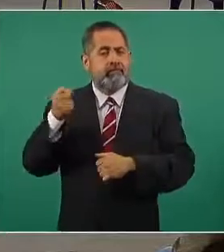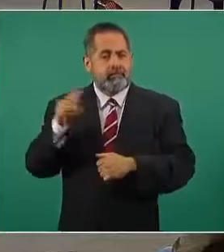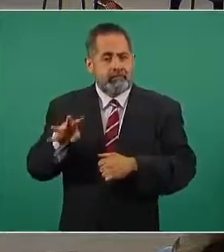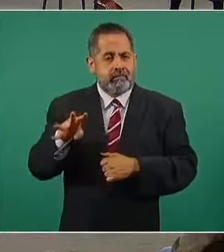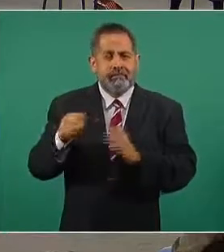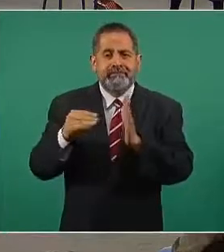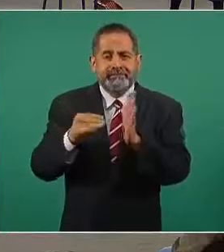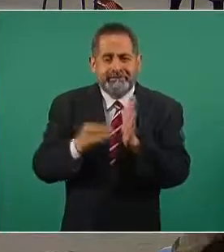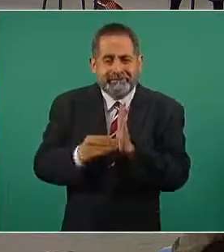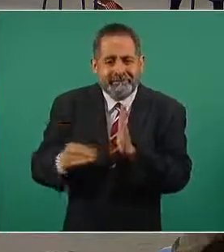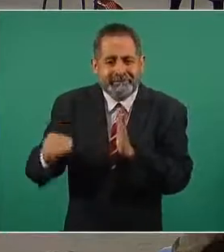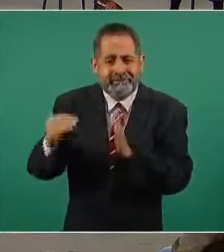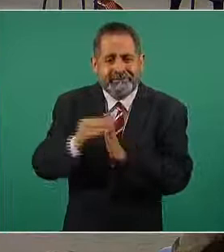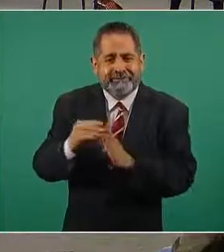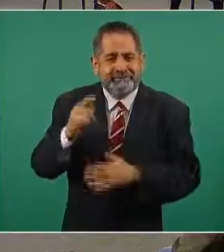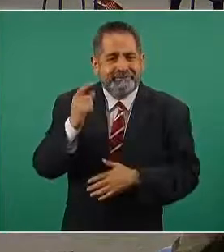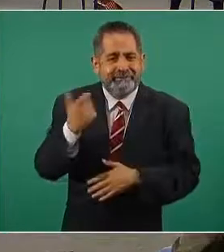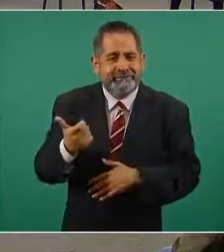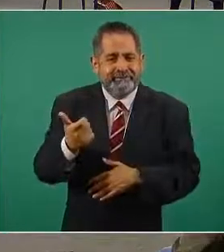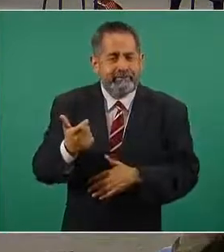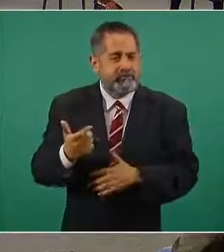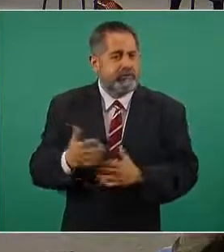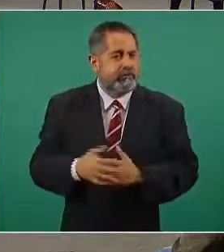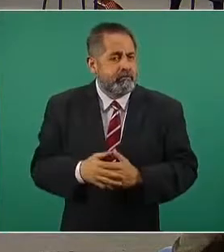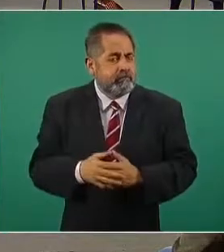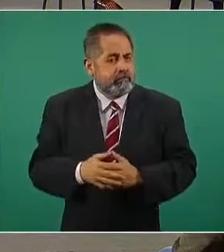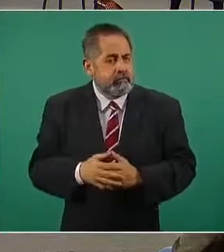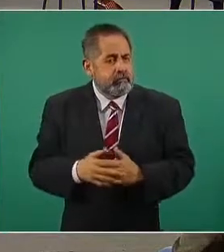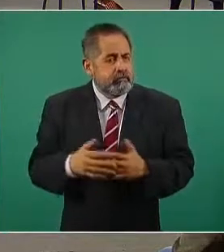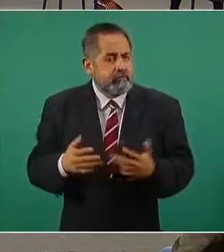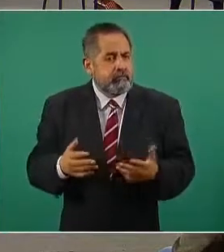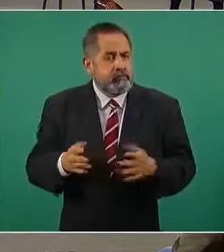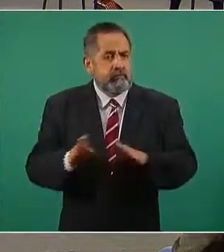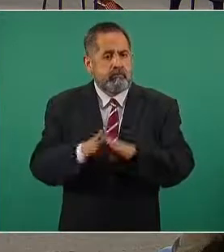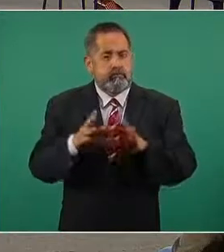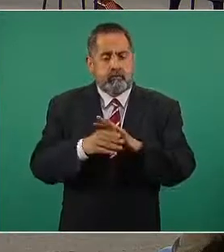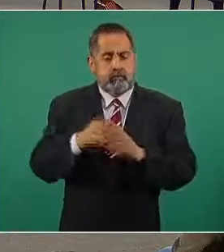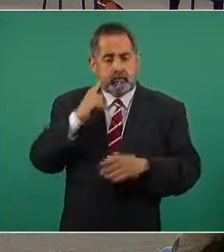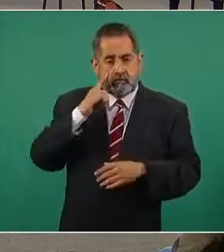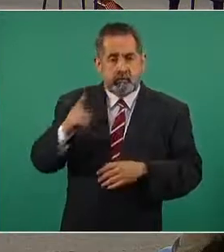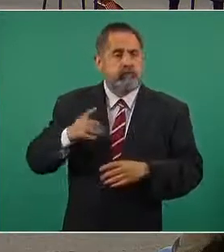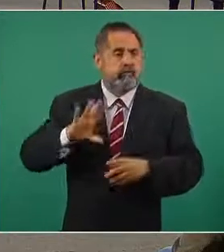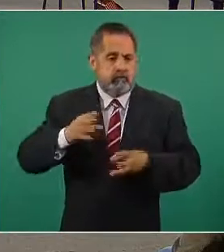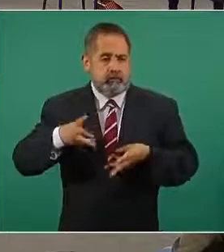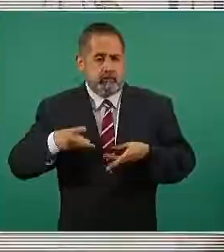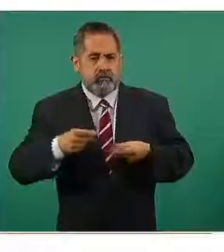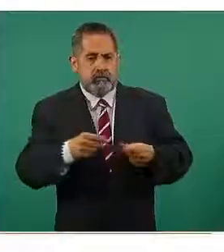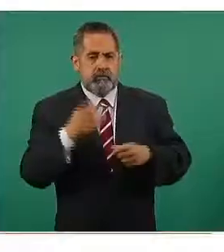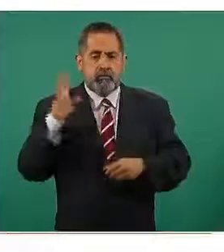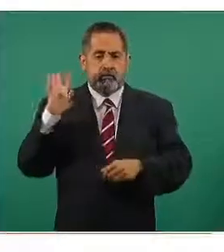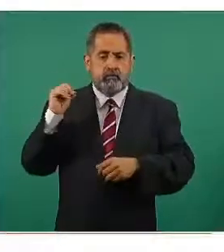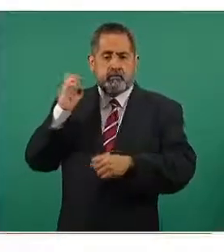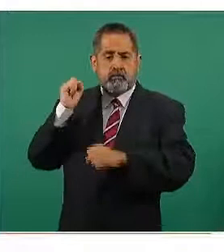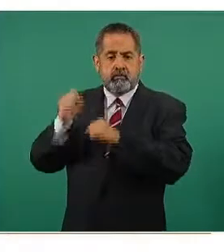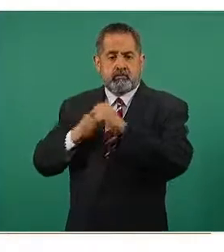276,619 millones de pesos, de lo cual se ha erogado en 9